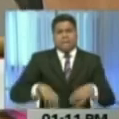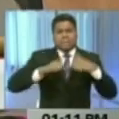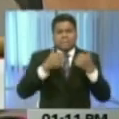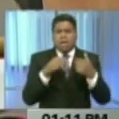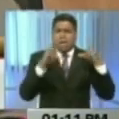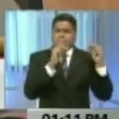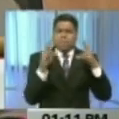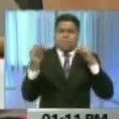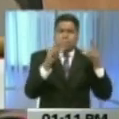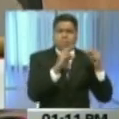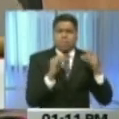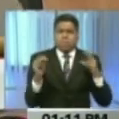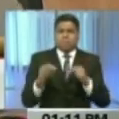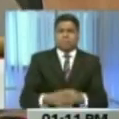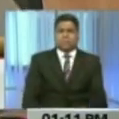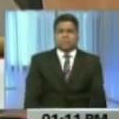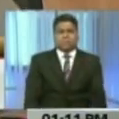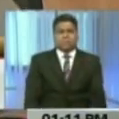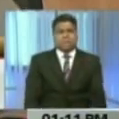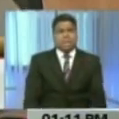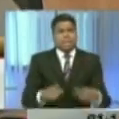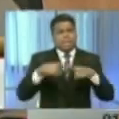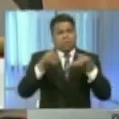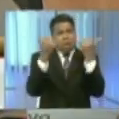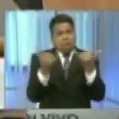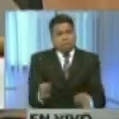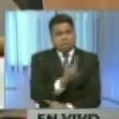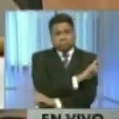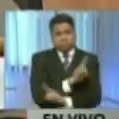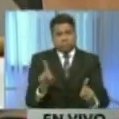diálogo, pero no de ahora.